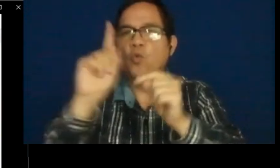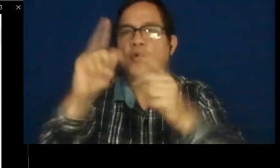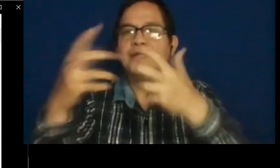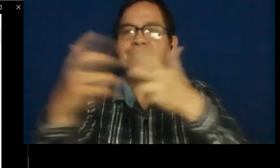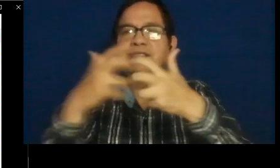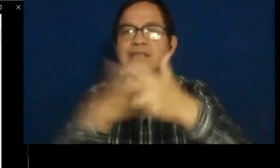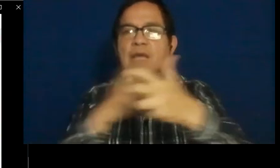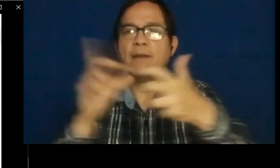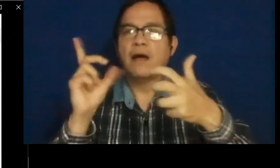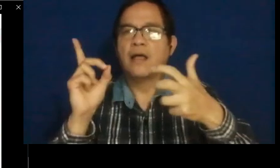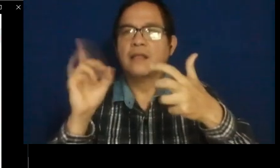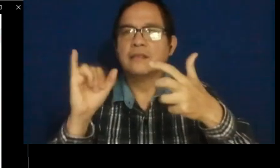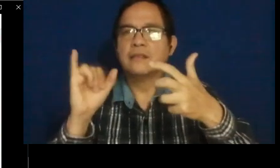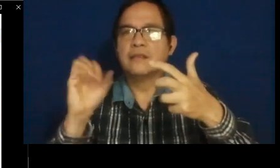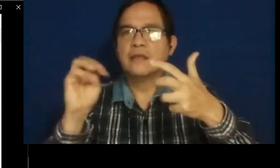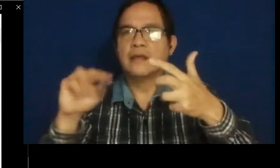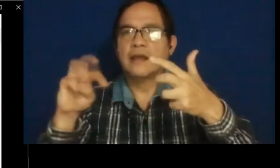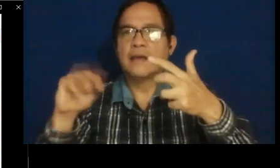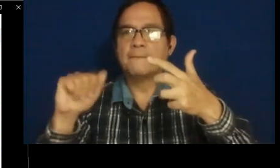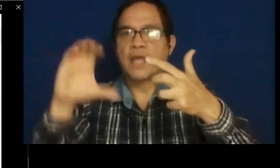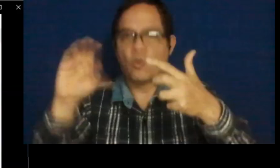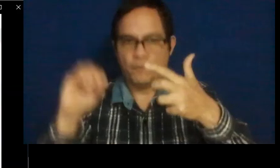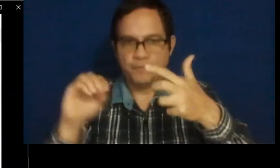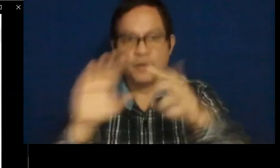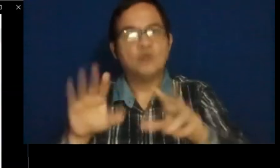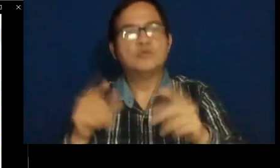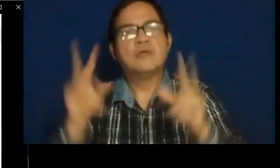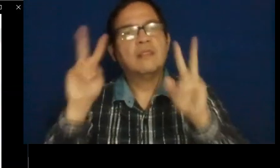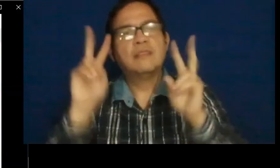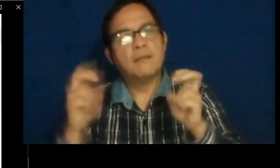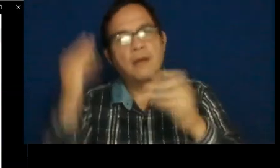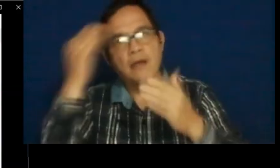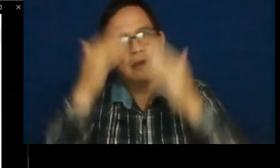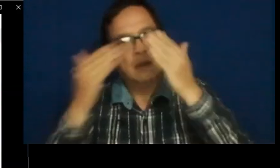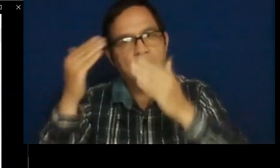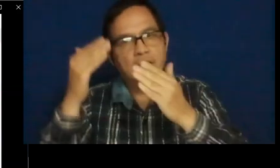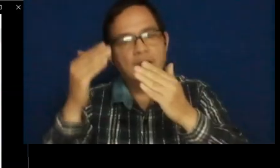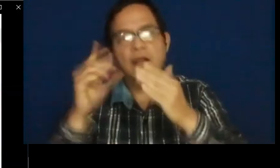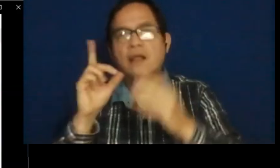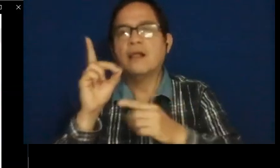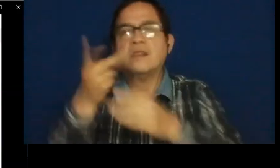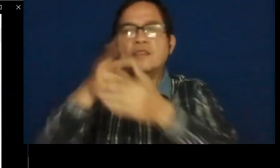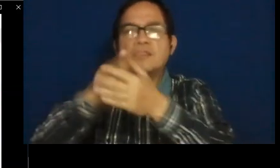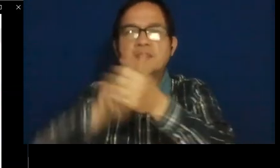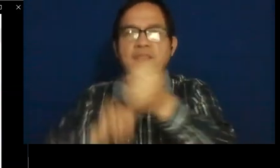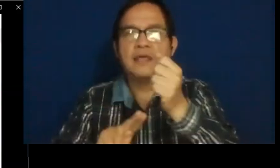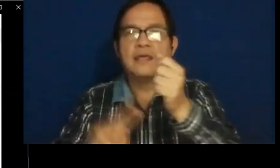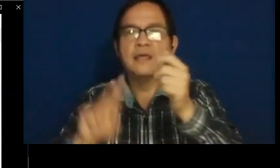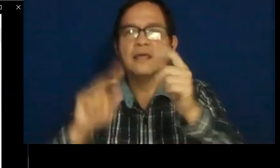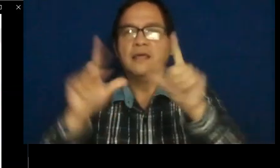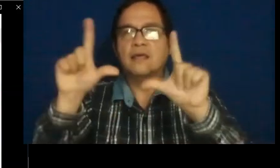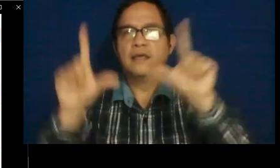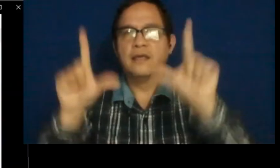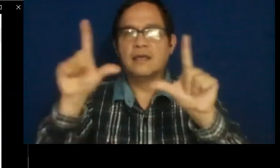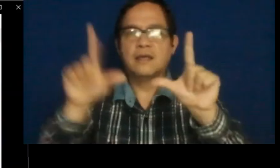Bien, cuando nosotros hablamos del análisis dimensional, significa que nosotros vamos a aplicar la segunda ley de Newton a